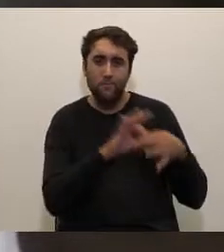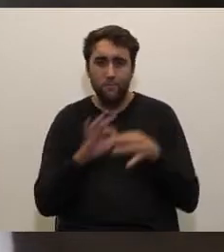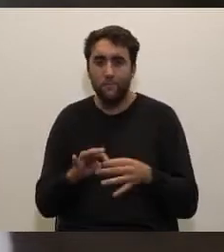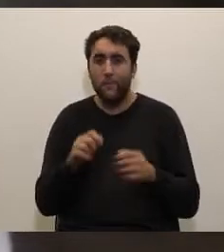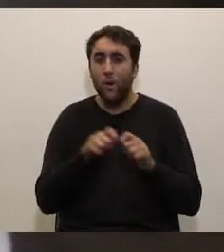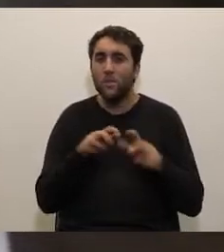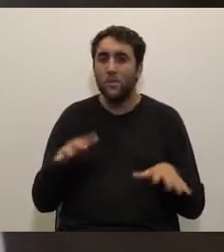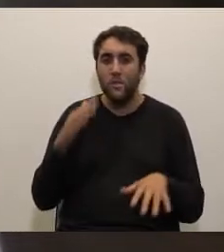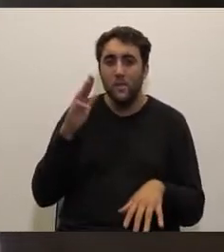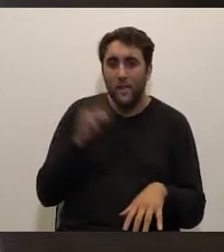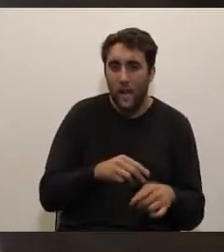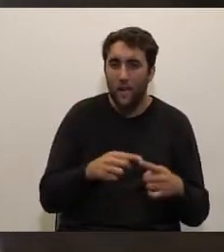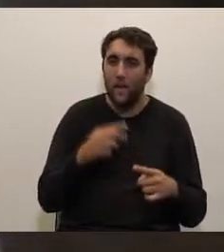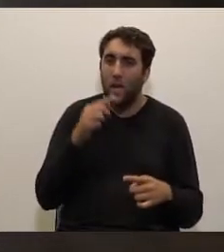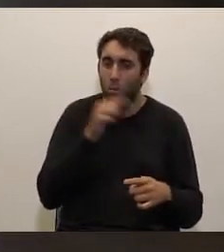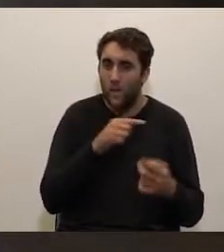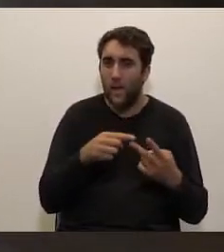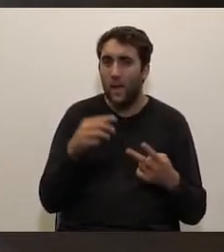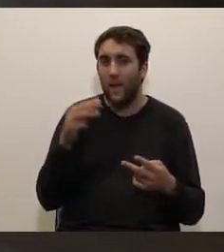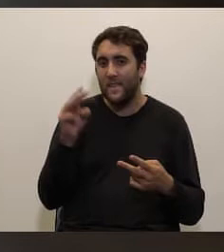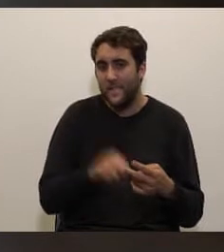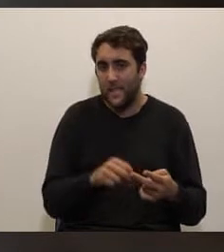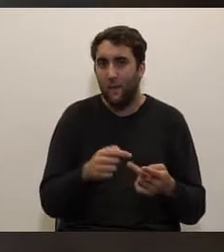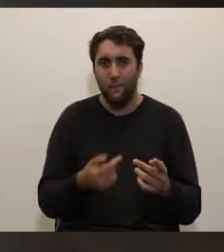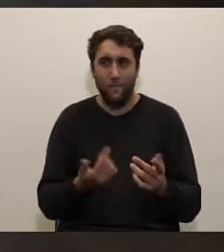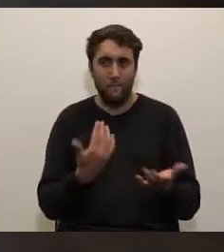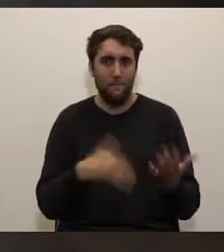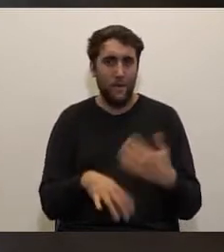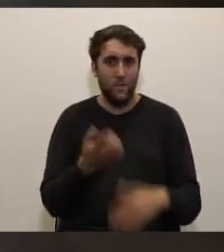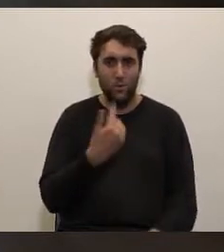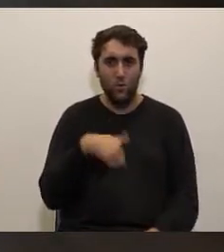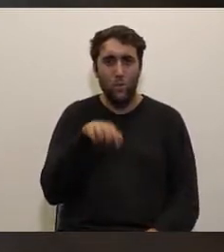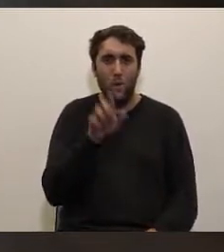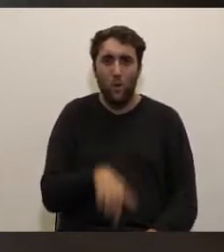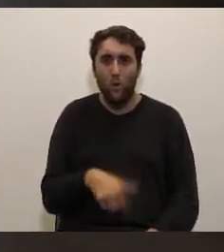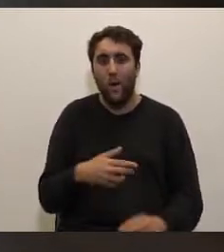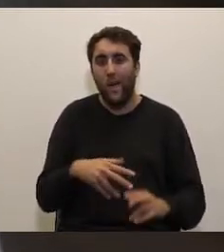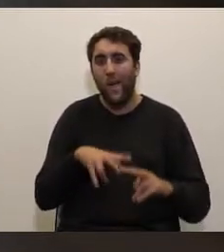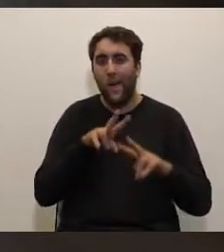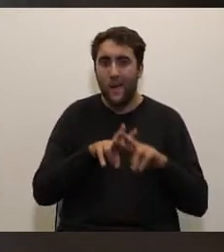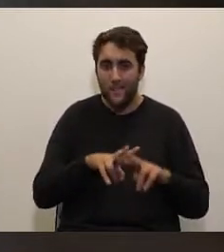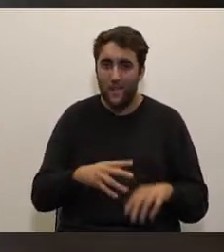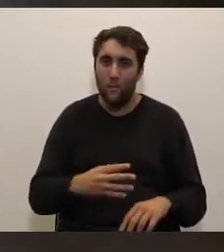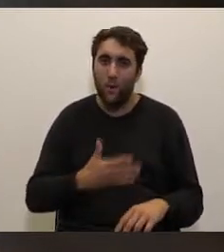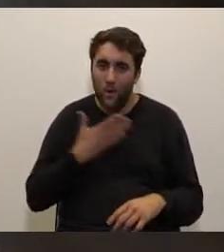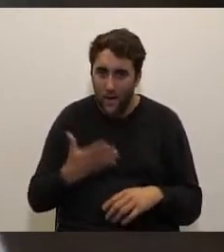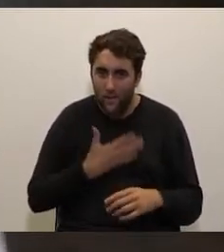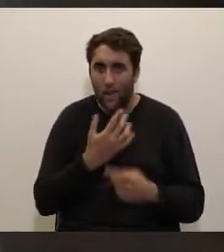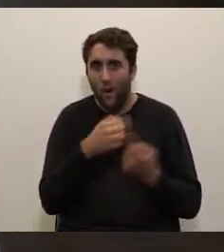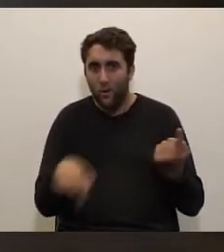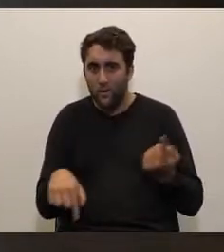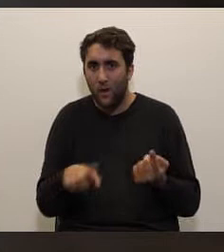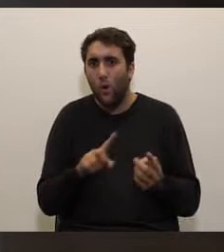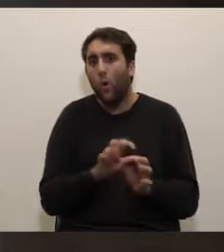sociales, donde se usa mucho solamente ese tipo de cosas, o predominan cuestiones como un hashtag, una protesta, una queja, sino que es mucho